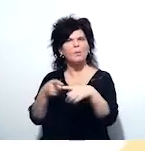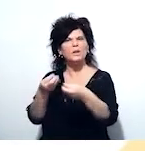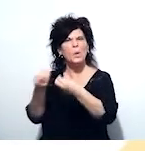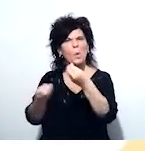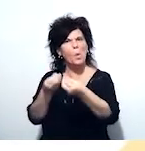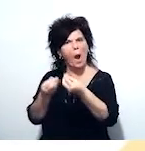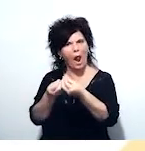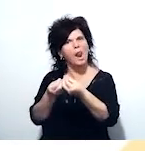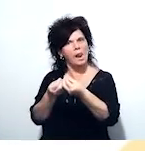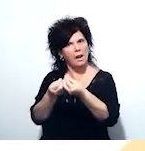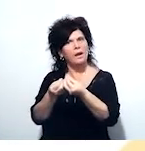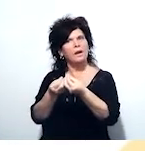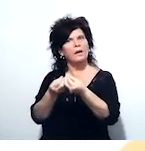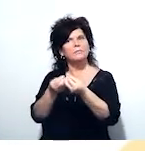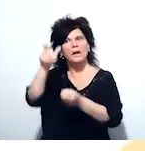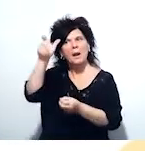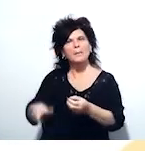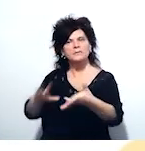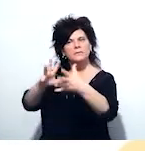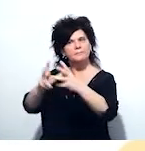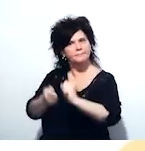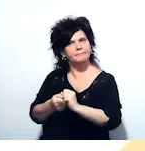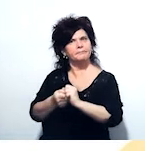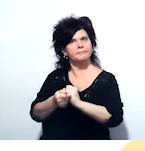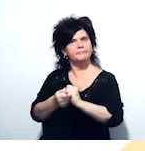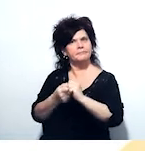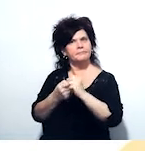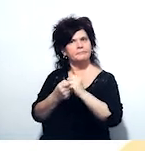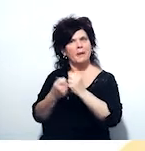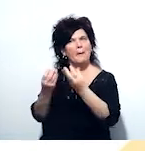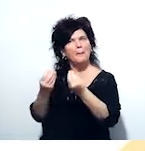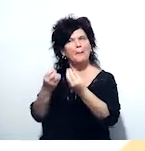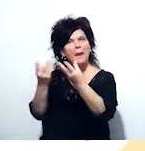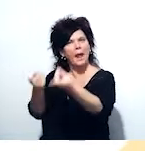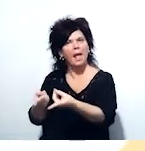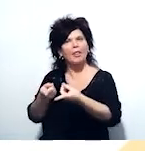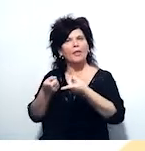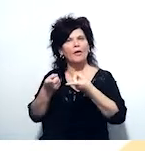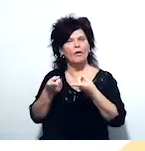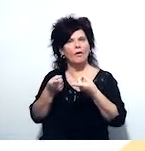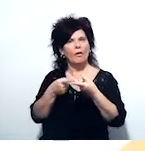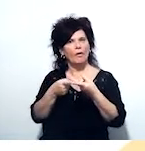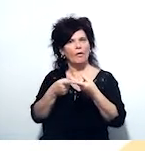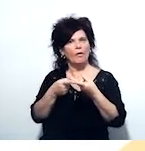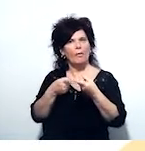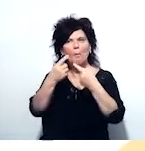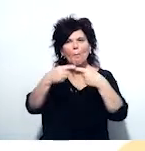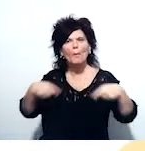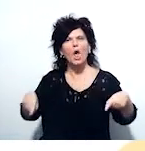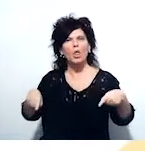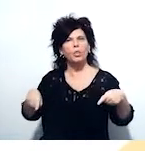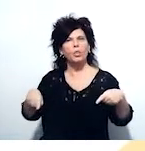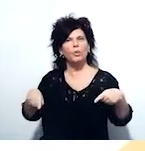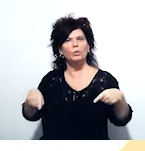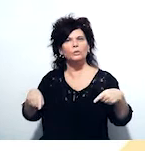candidato, desprestigiar a una empresa, generar miedo, desprestigiar un producto para la